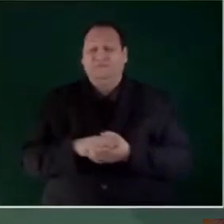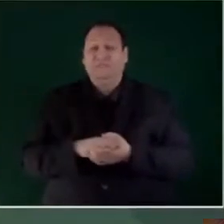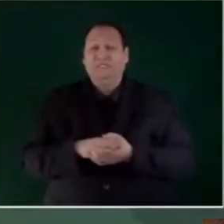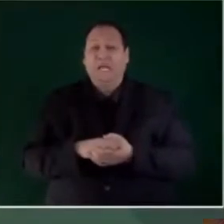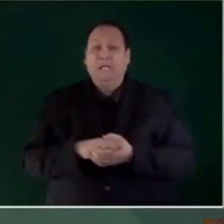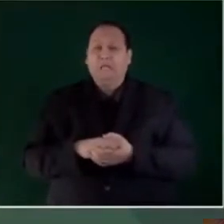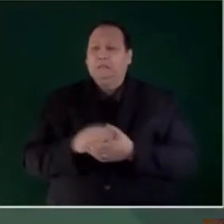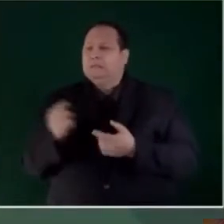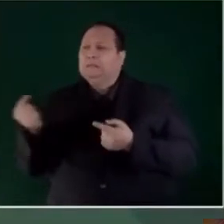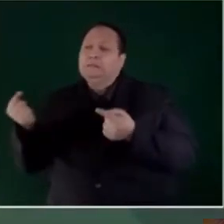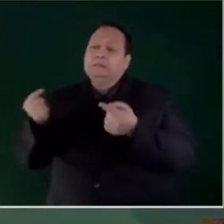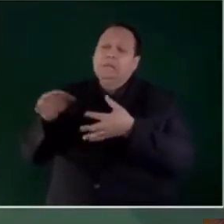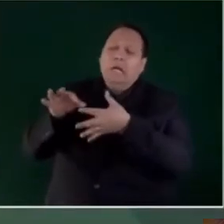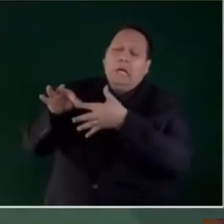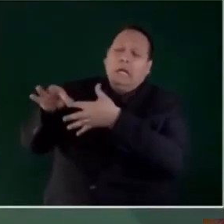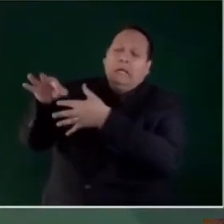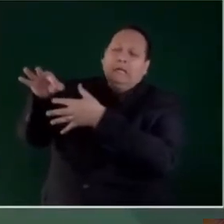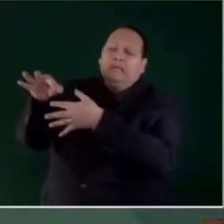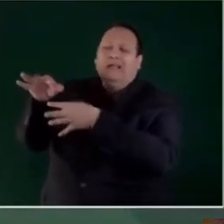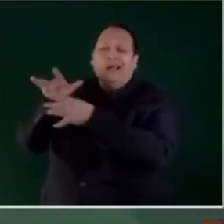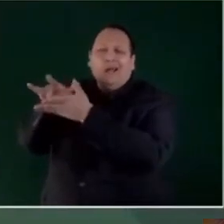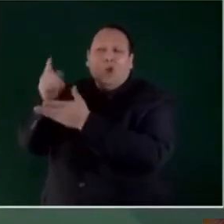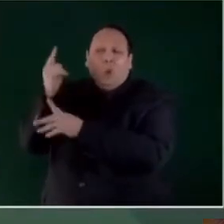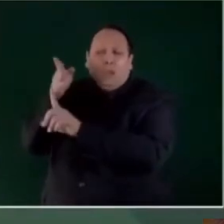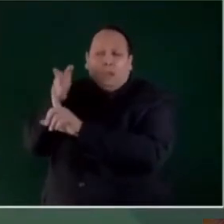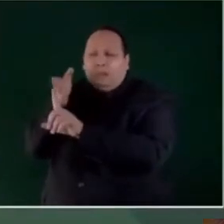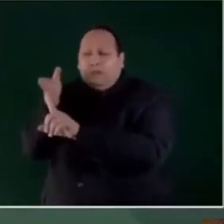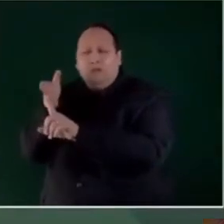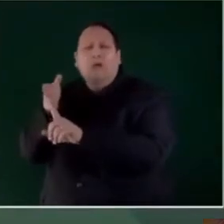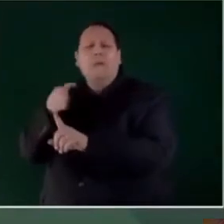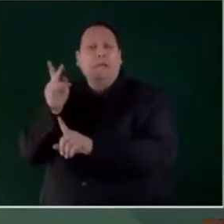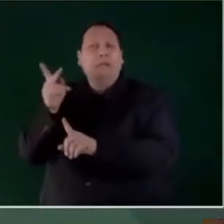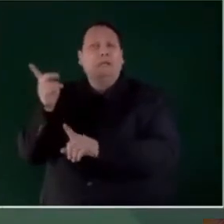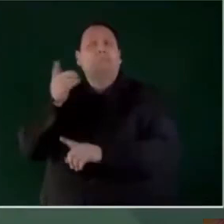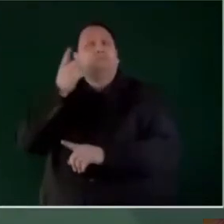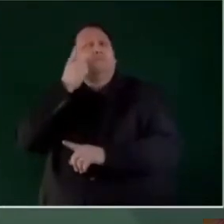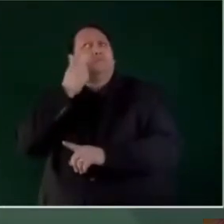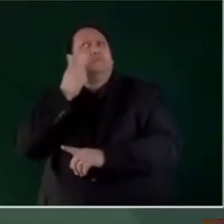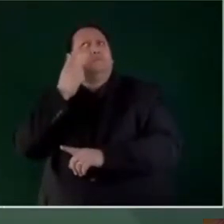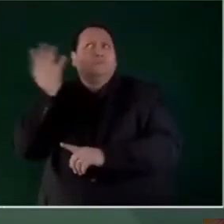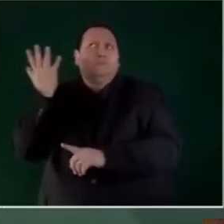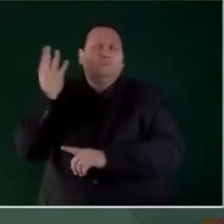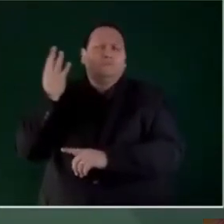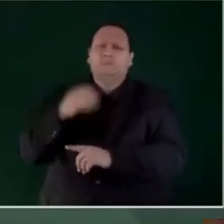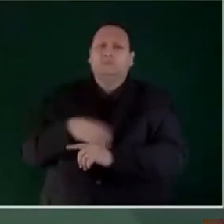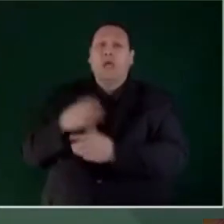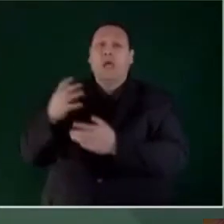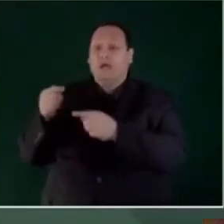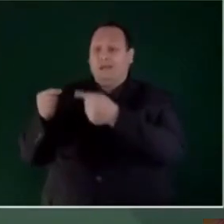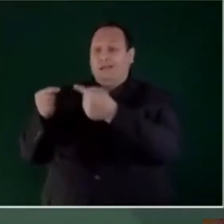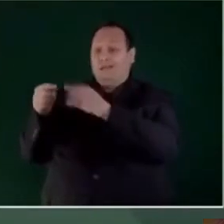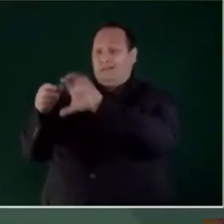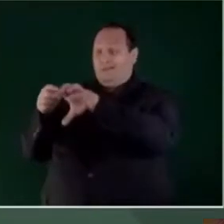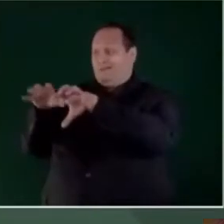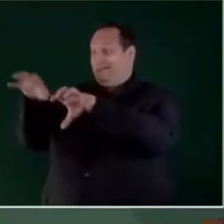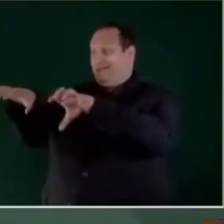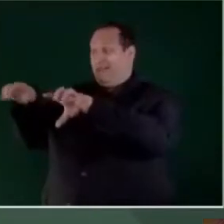hay inercias, pero según me informan, ganó la oposición